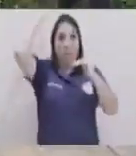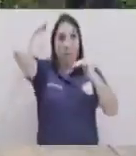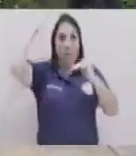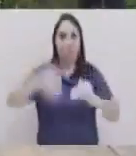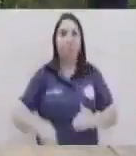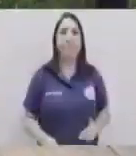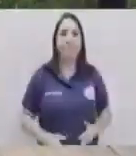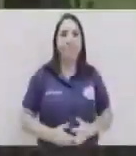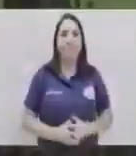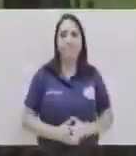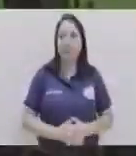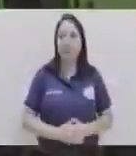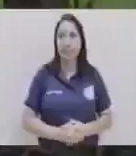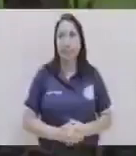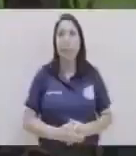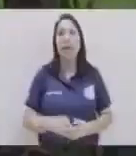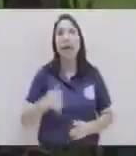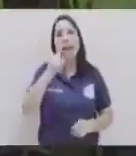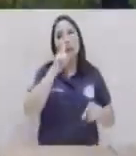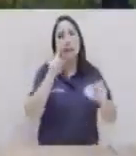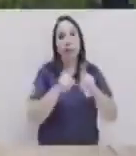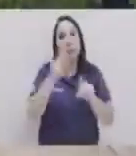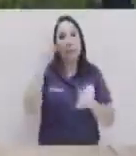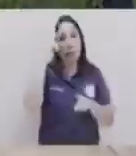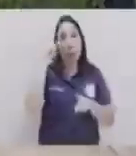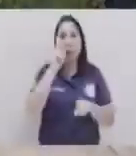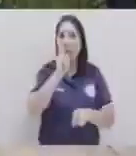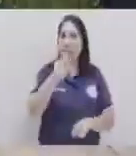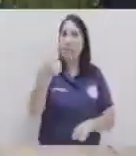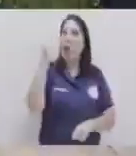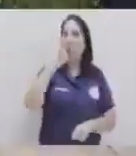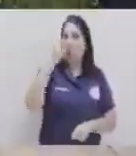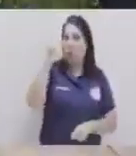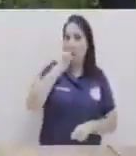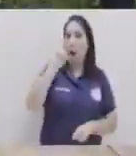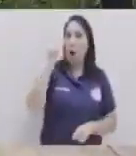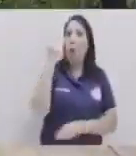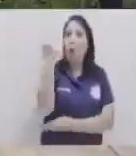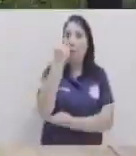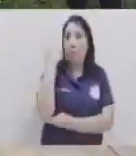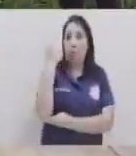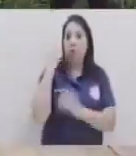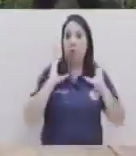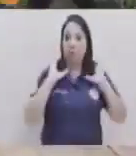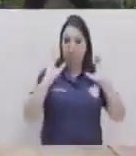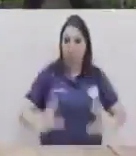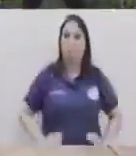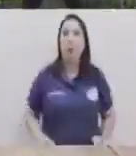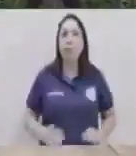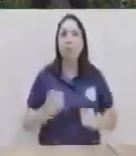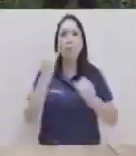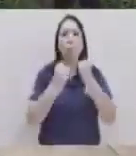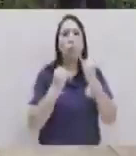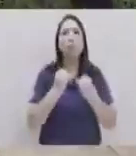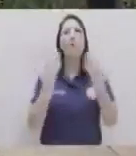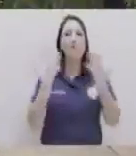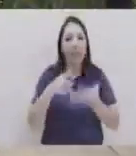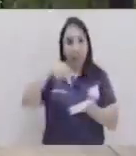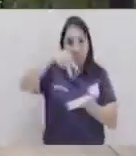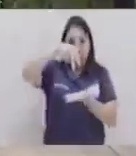Último, recuérdate también mantenerte hidratado. Siguiente ejercicio, ya lo realizo de